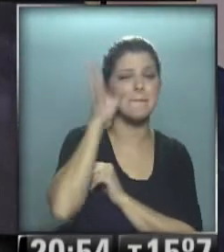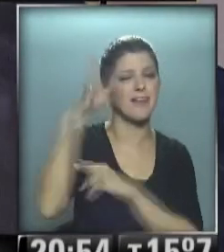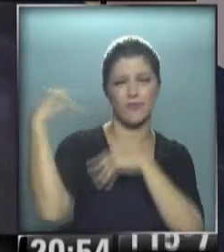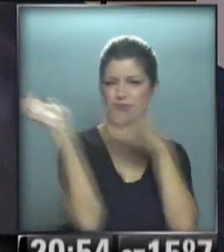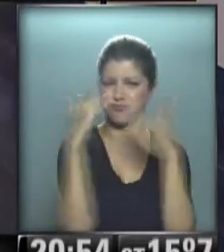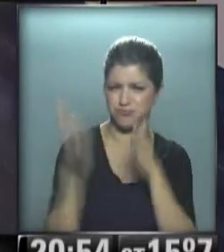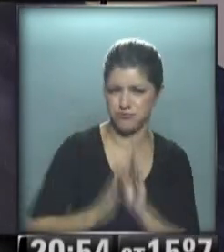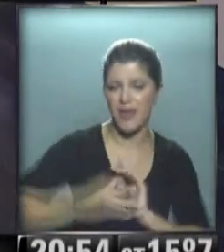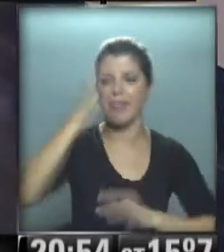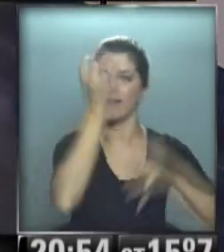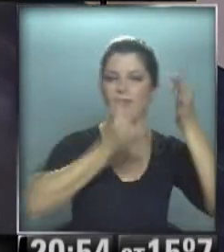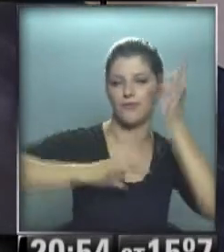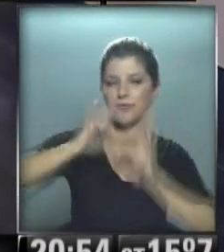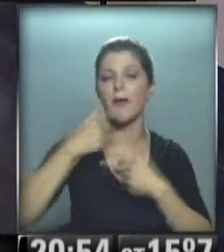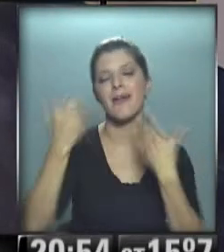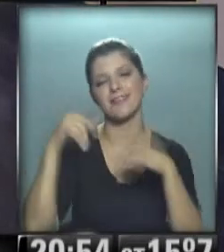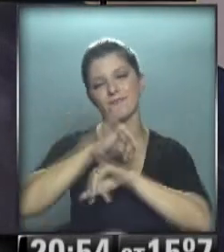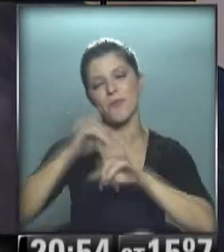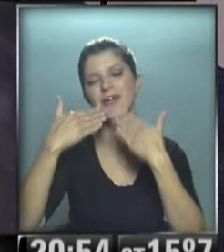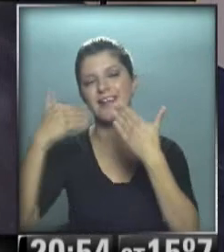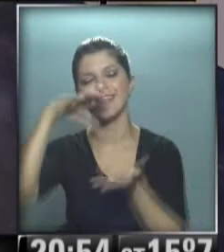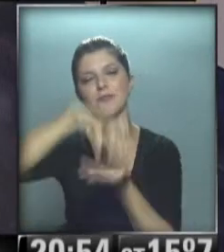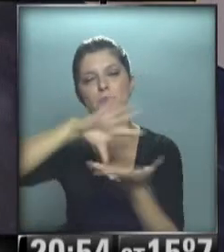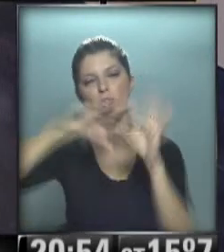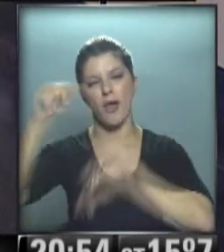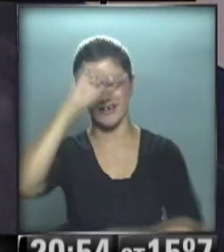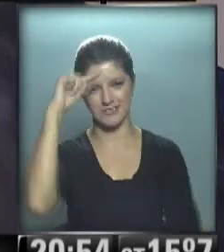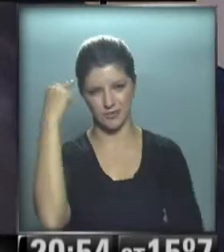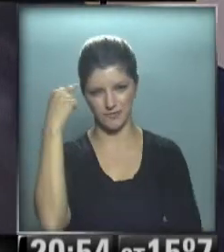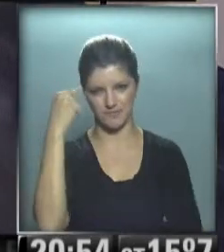nevadas en el extremo sur. Como siempre, la información la brinda el Servicio Meteorológico Nacional.